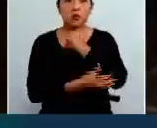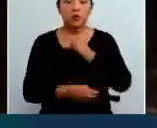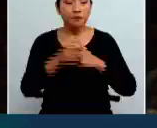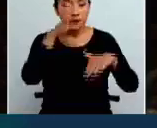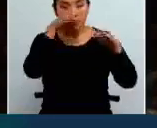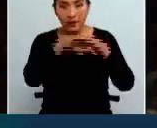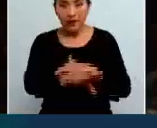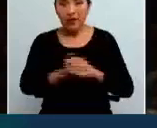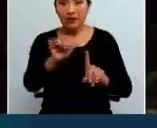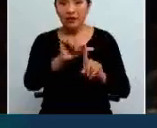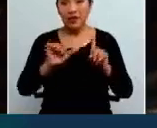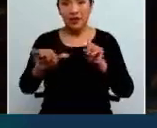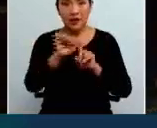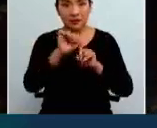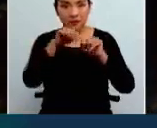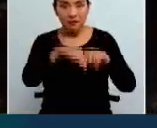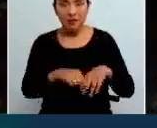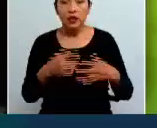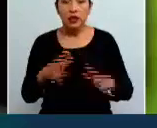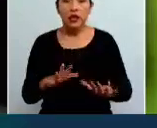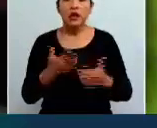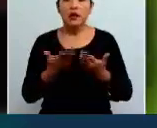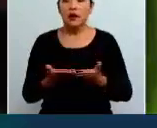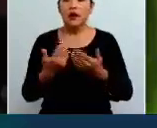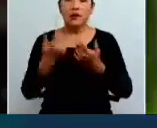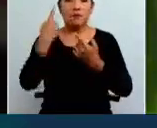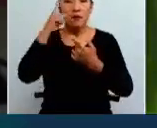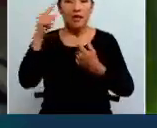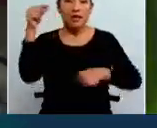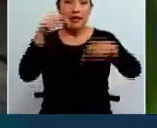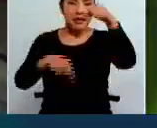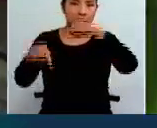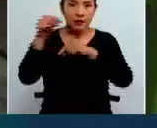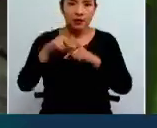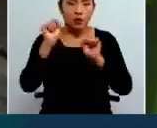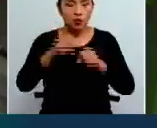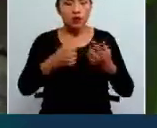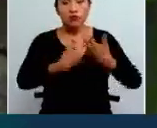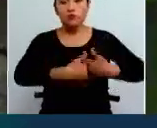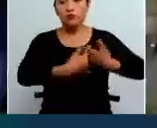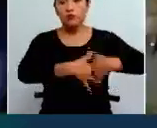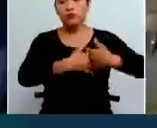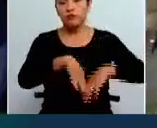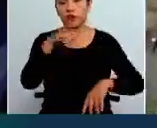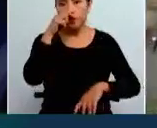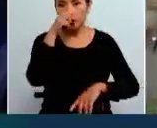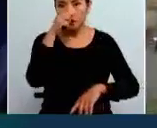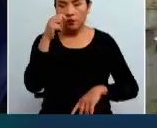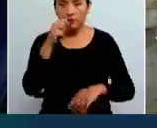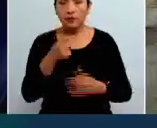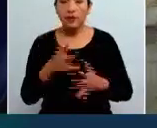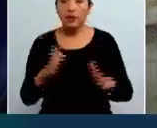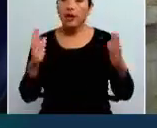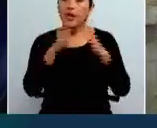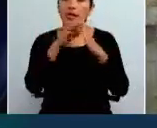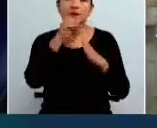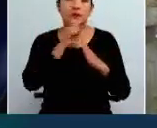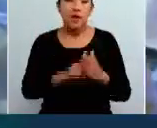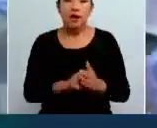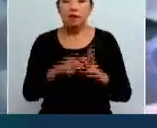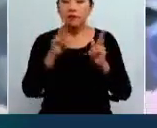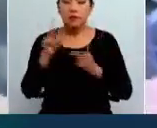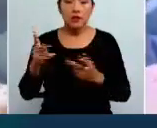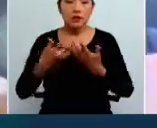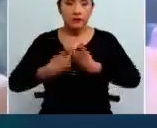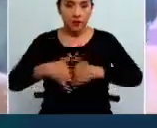se ha encontrado precursores químicos para producción de pasta base de cocaína. El operativo dio con dos precarios inmuebles donde los traficantes